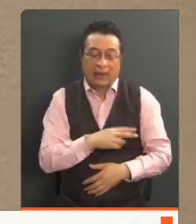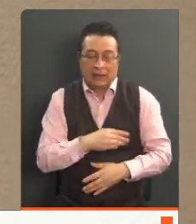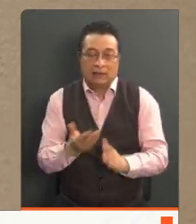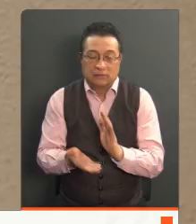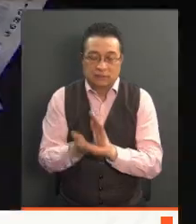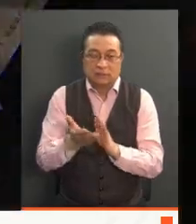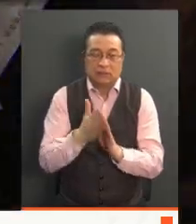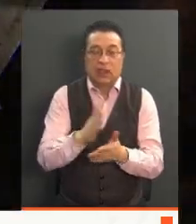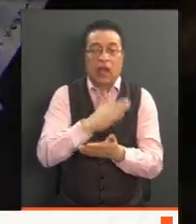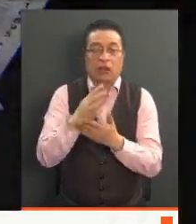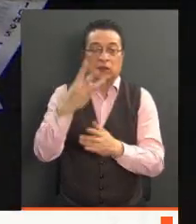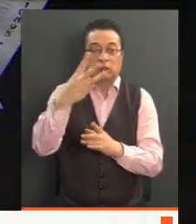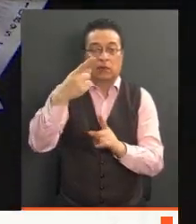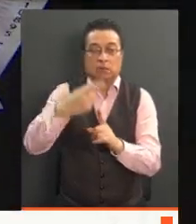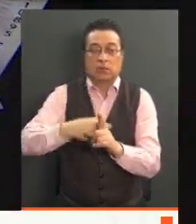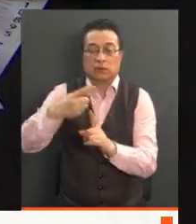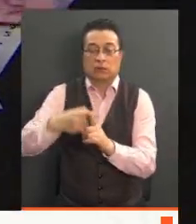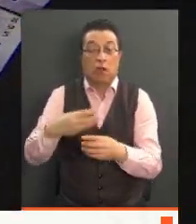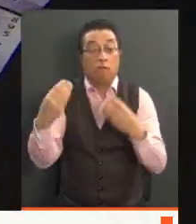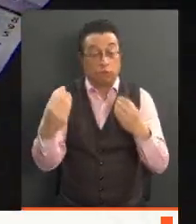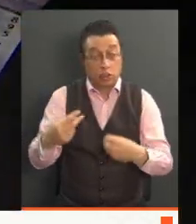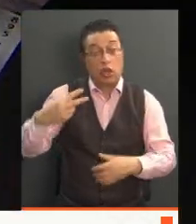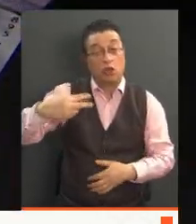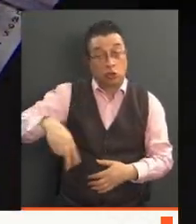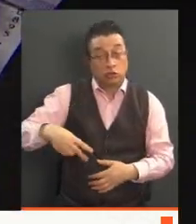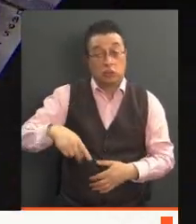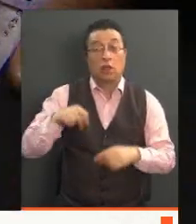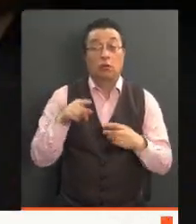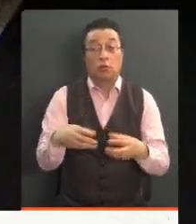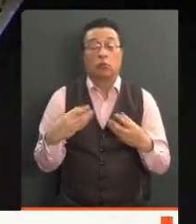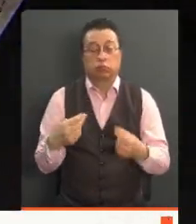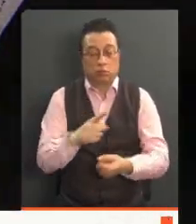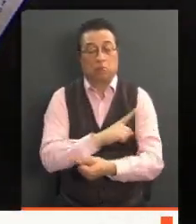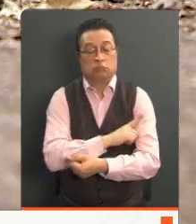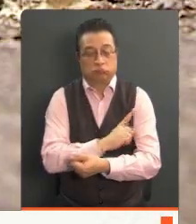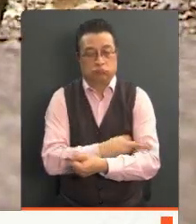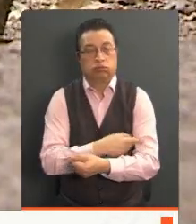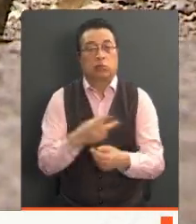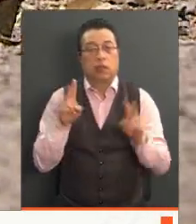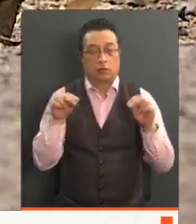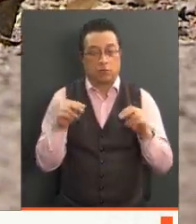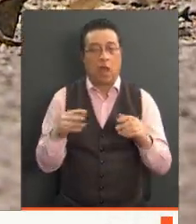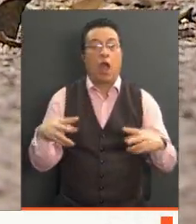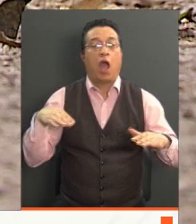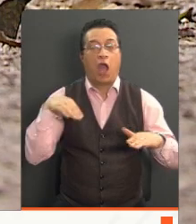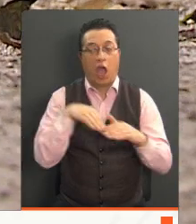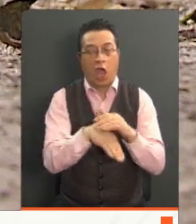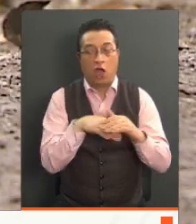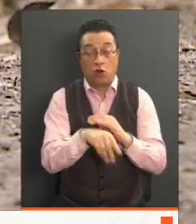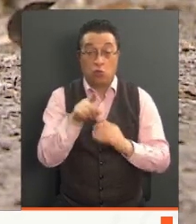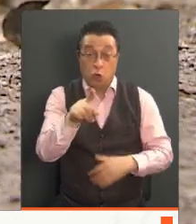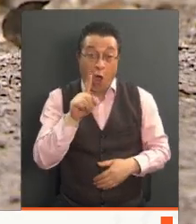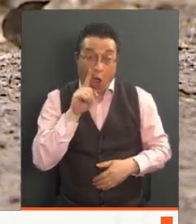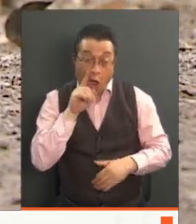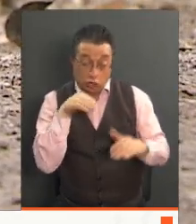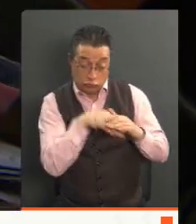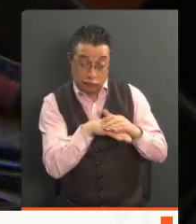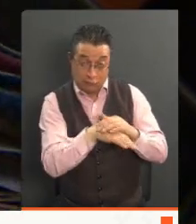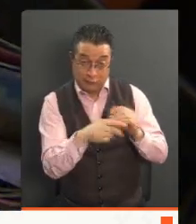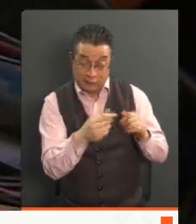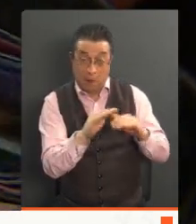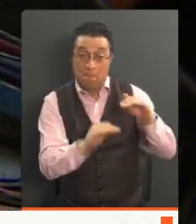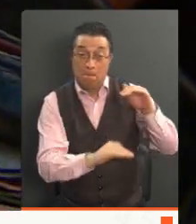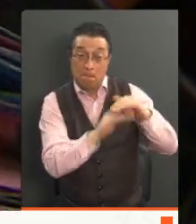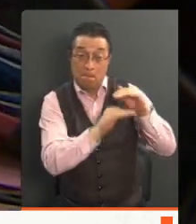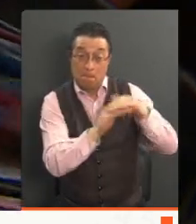hasta trimestrales. Son puras buenas noticias y esto seguramente va a potenciar el tema del ahorro. Si usted ya tiene una cuenta de ahorro y el número máximo de